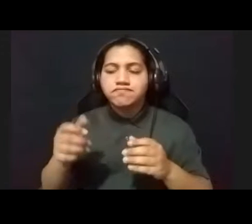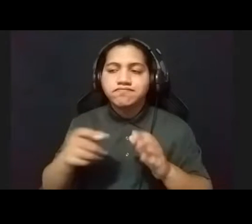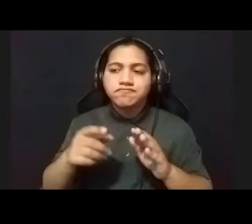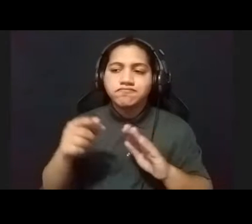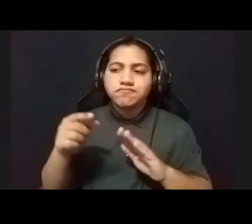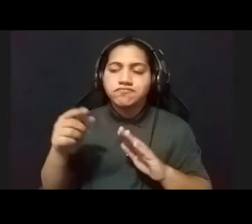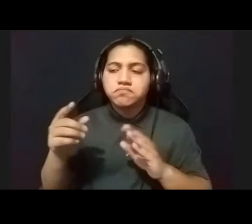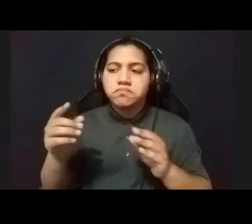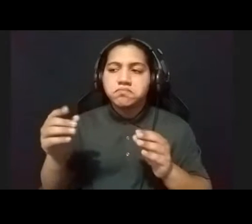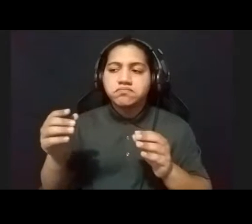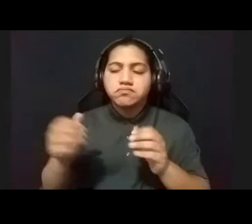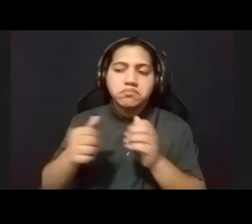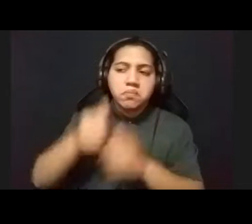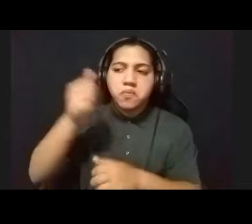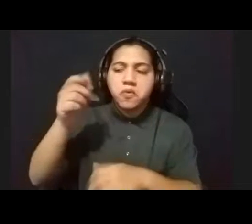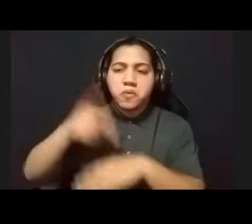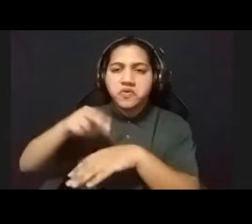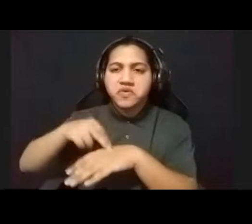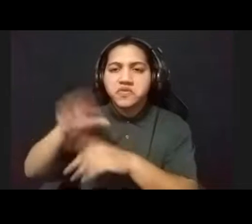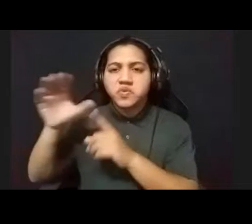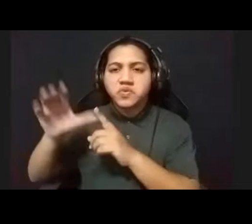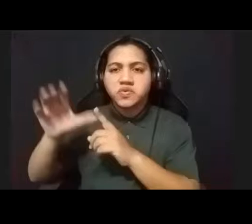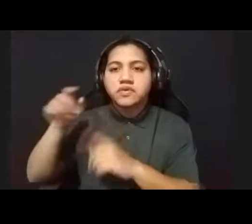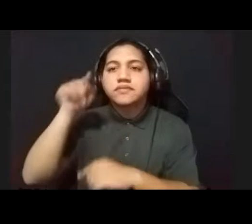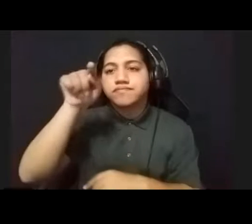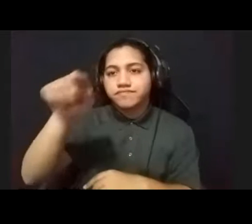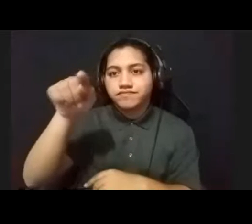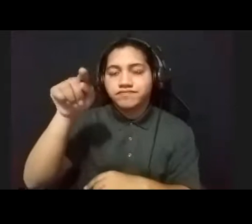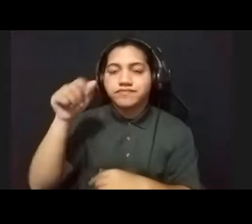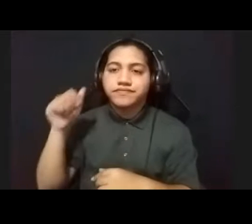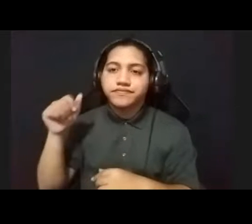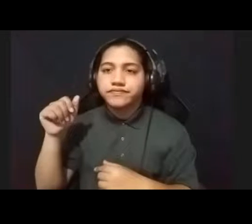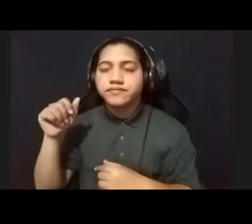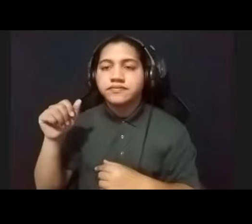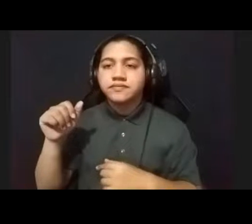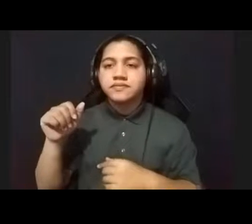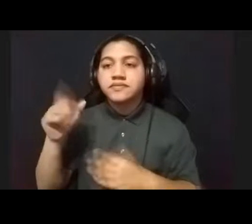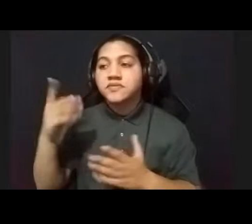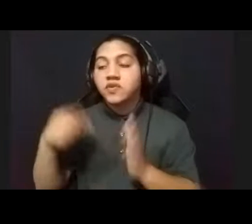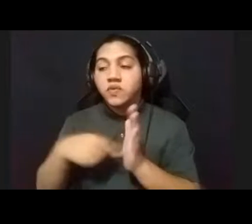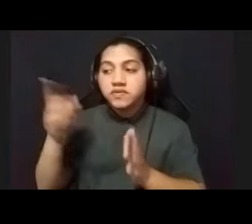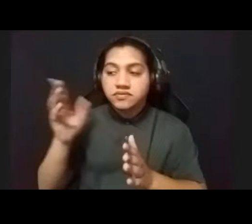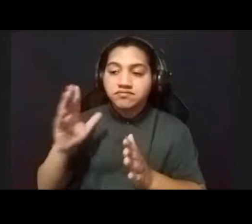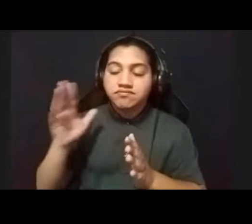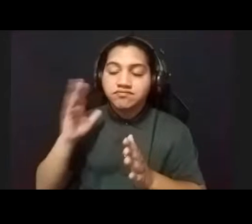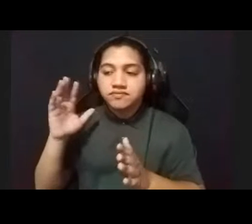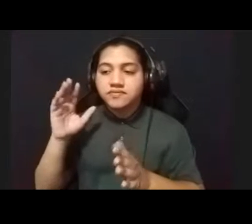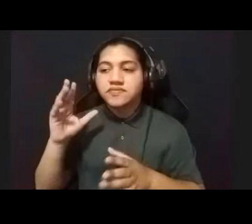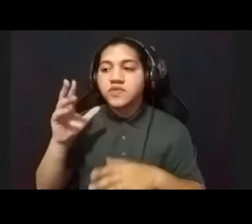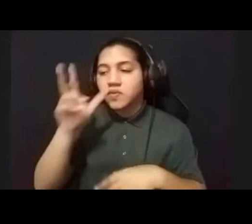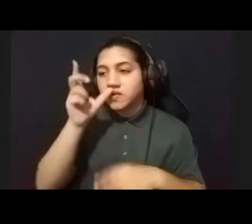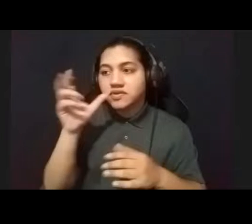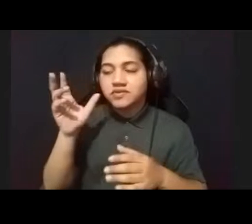diría que es este, donde ella comienza diciendo: había una vez una cucarachita muy bonita que vivía en el